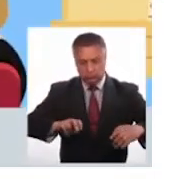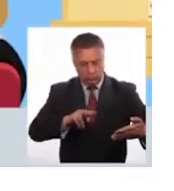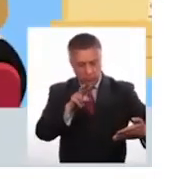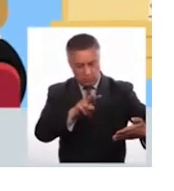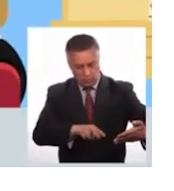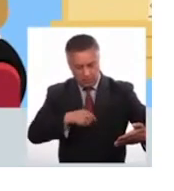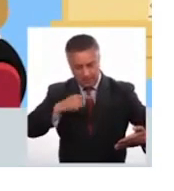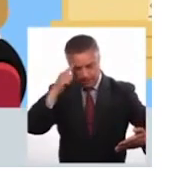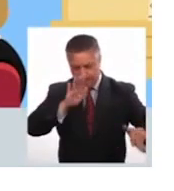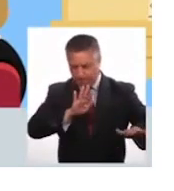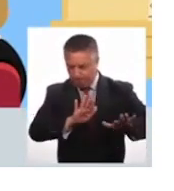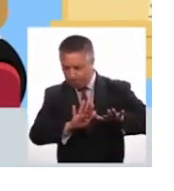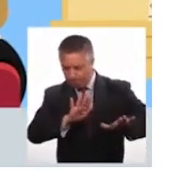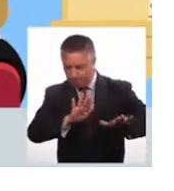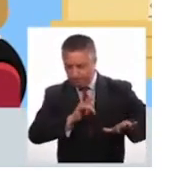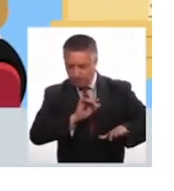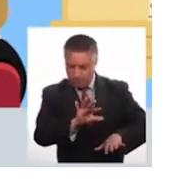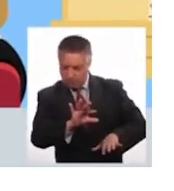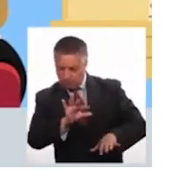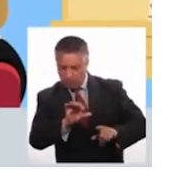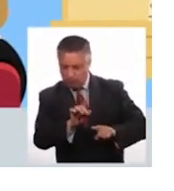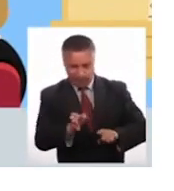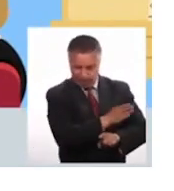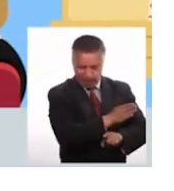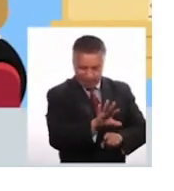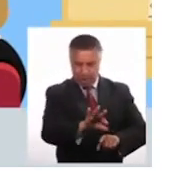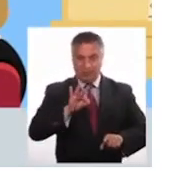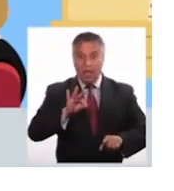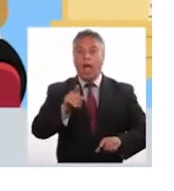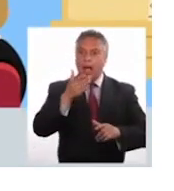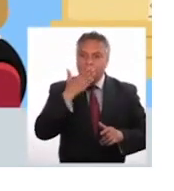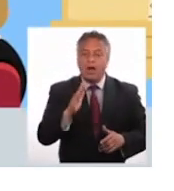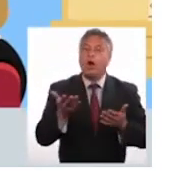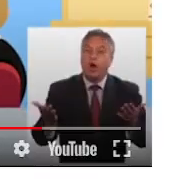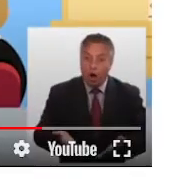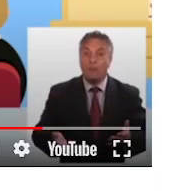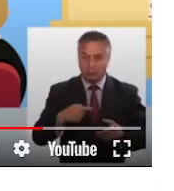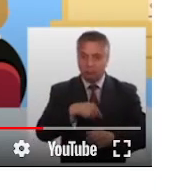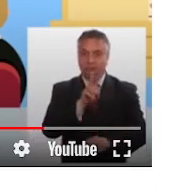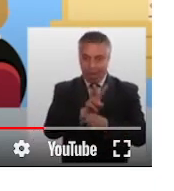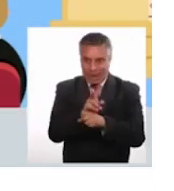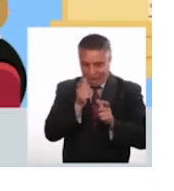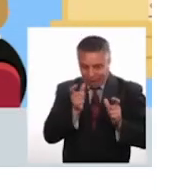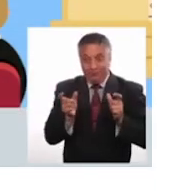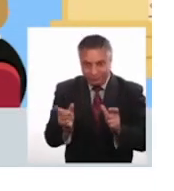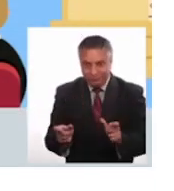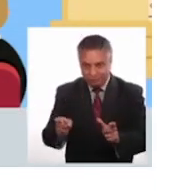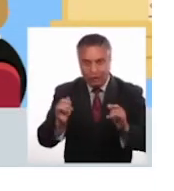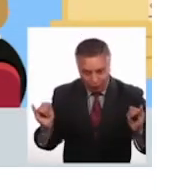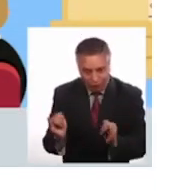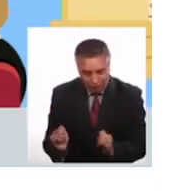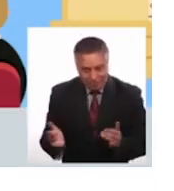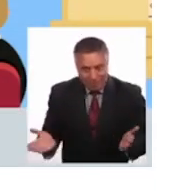lectura crítica y de cómo seleccionar correctamente las fuentes de información. Debemos acompañar en el proceso poniendo atención en una